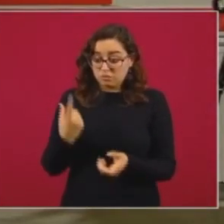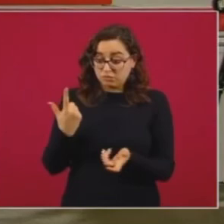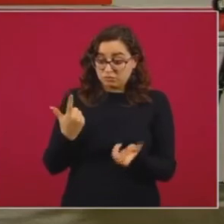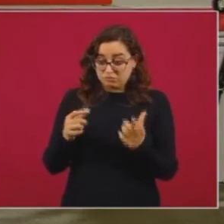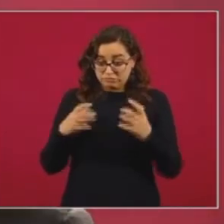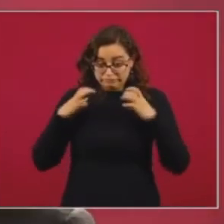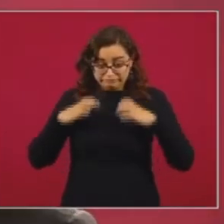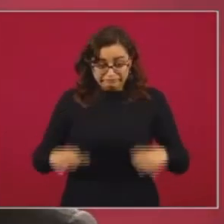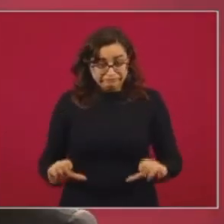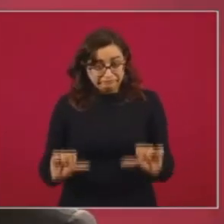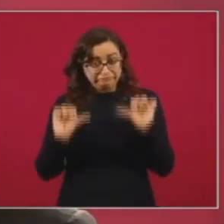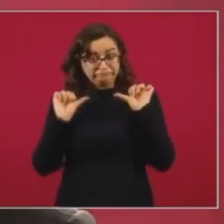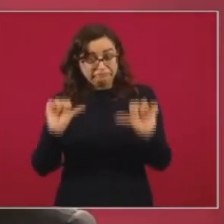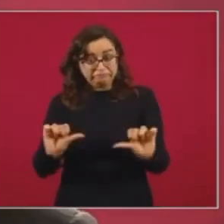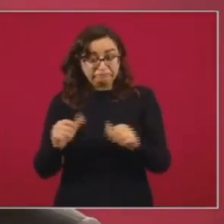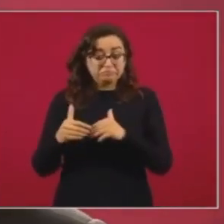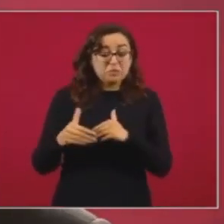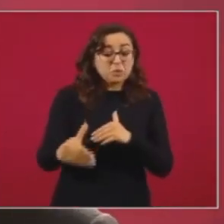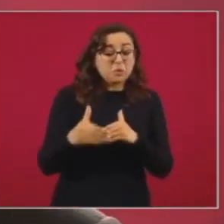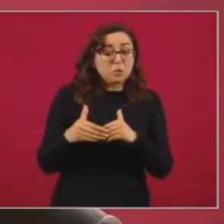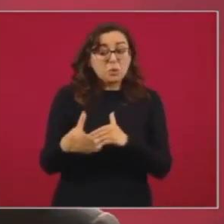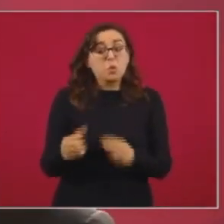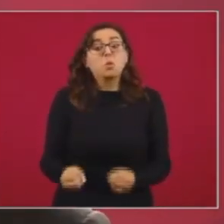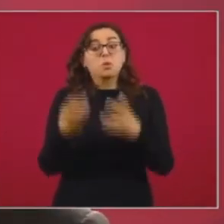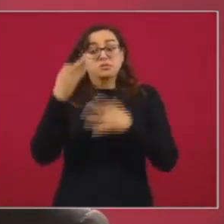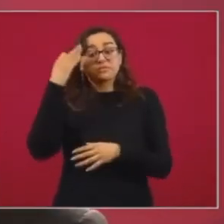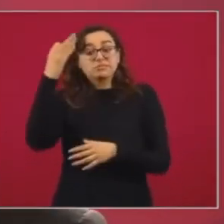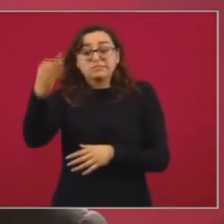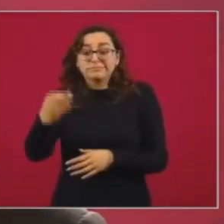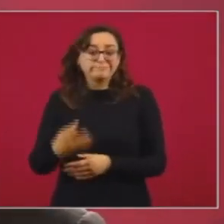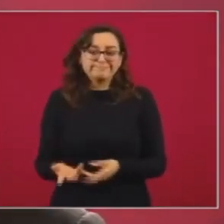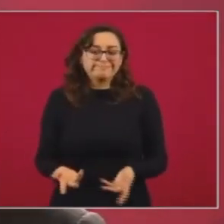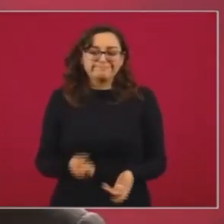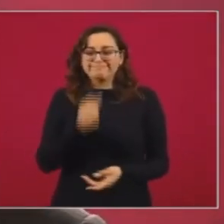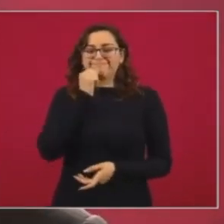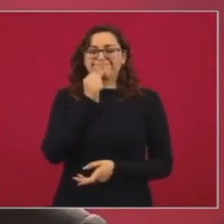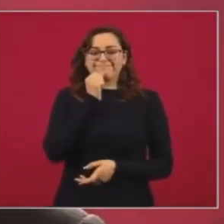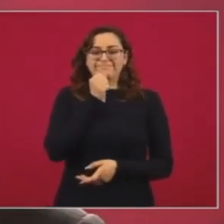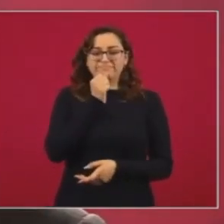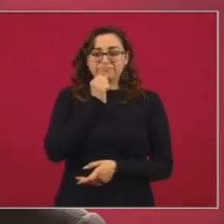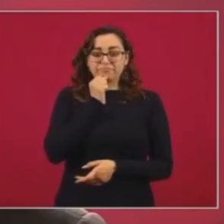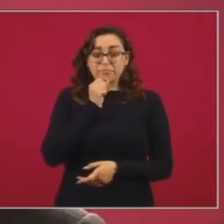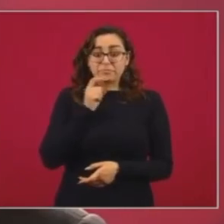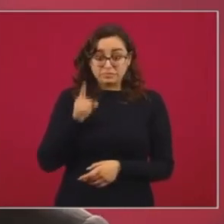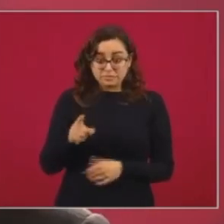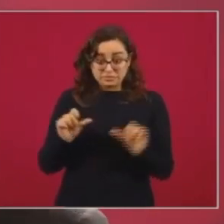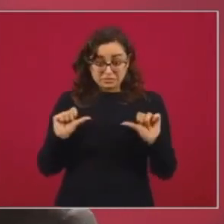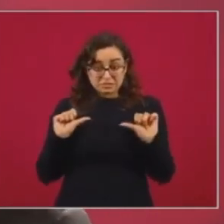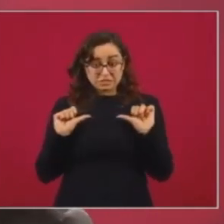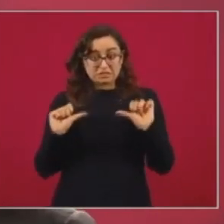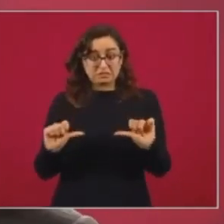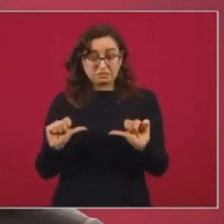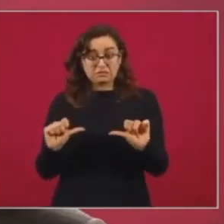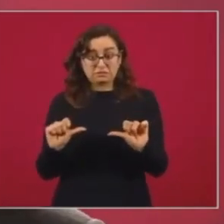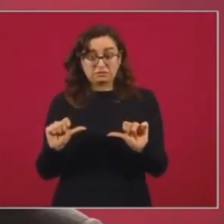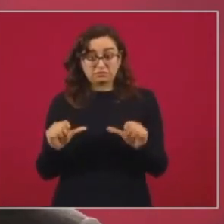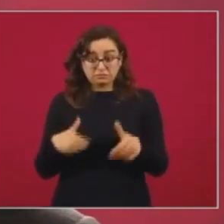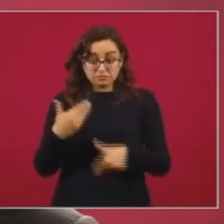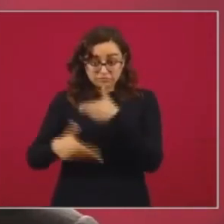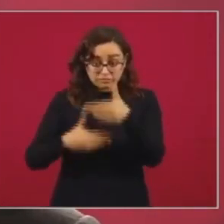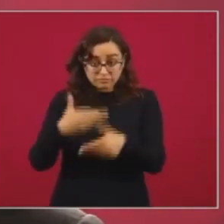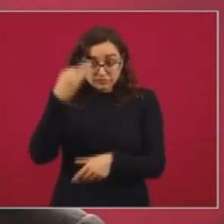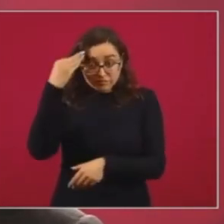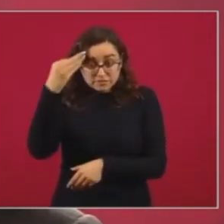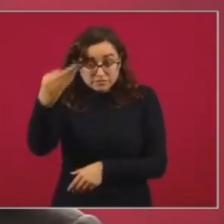inmunidad frente al COVID-19. Y no hay ninguna garantía hasta el momento de que esa inmunidad necesariamente fuera